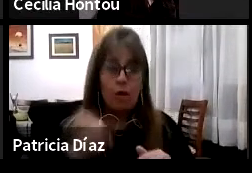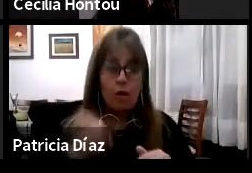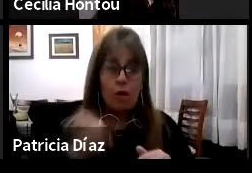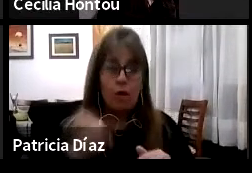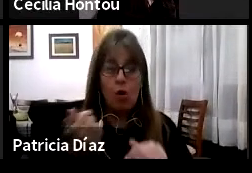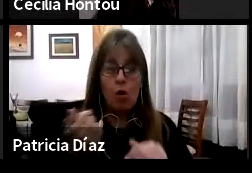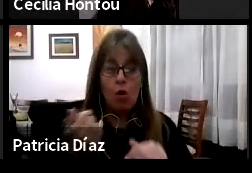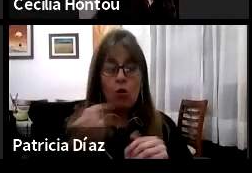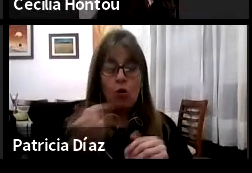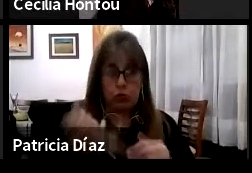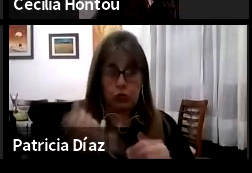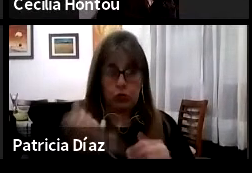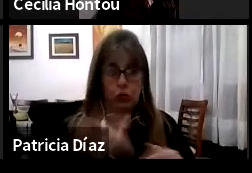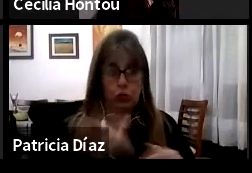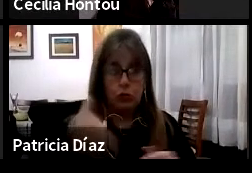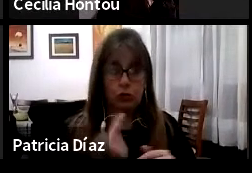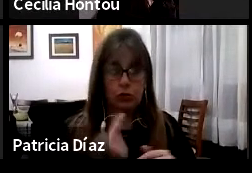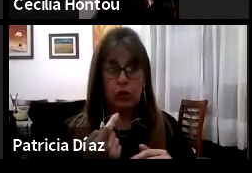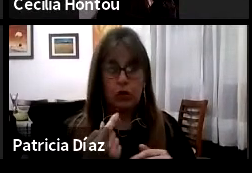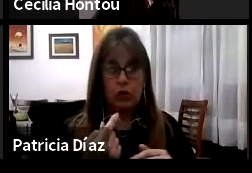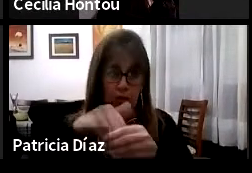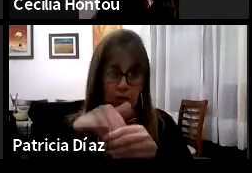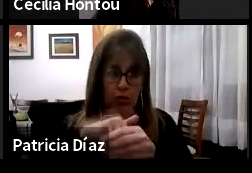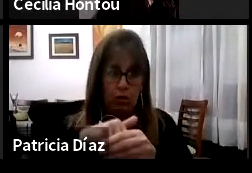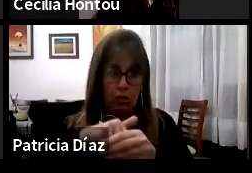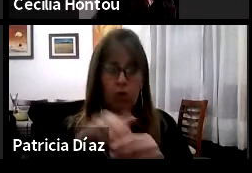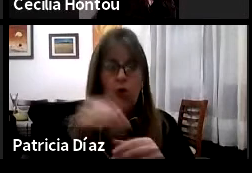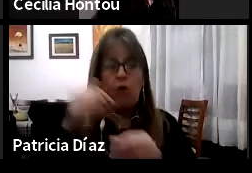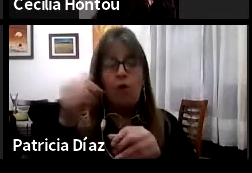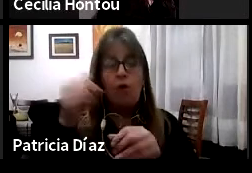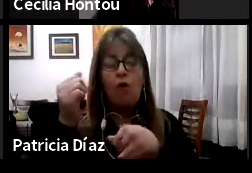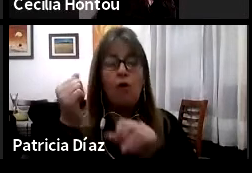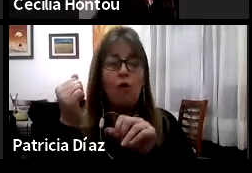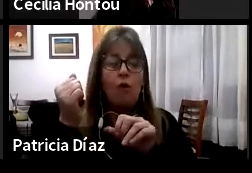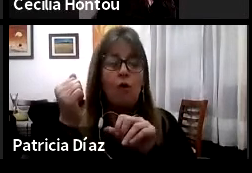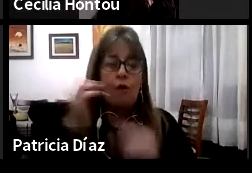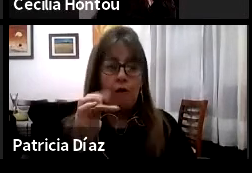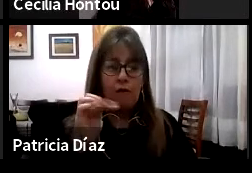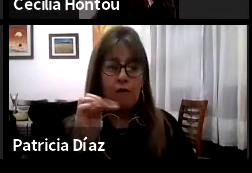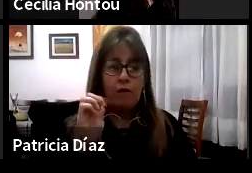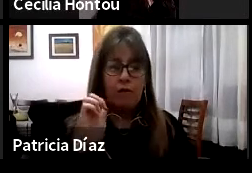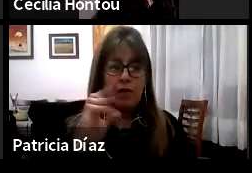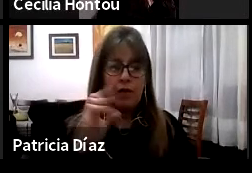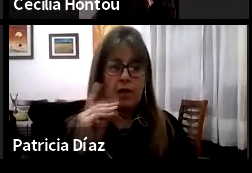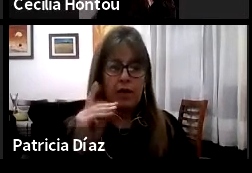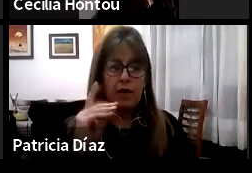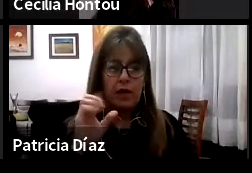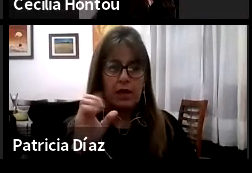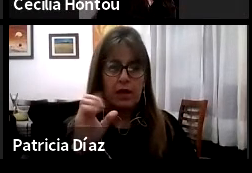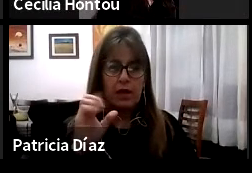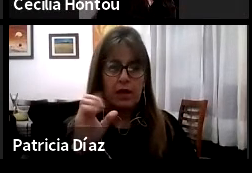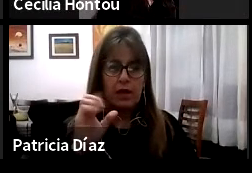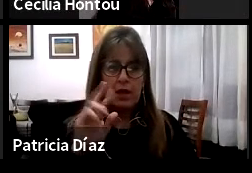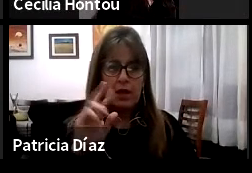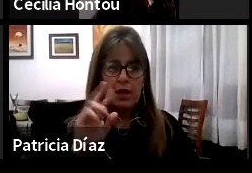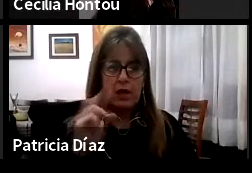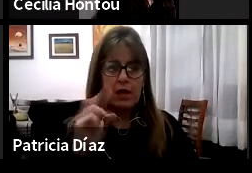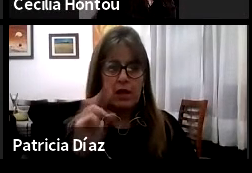Autismo, que bueno, tiene asociaciones en prácticamente, representación en prácticamente todos los departamentos del